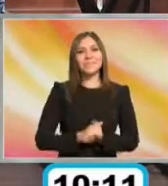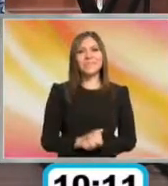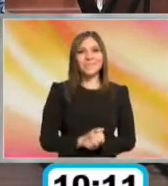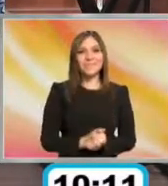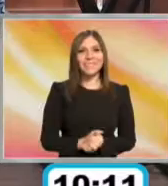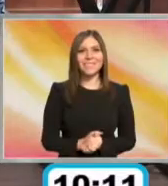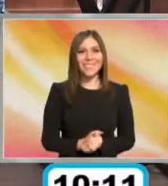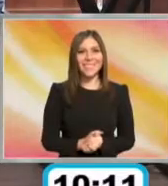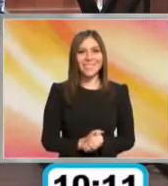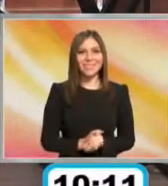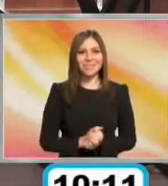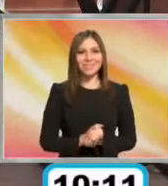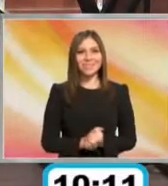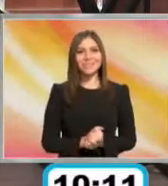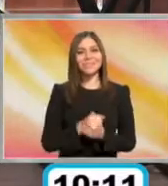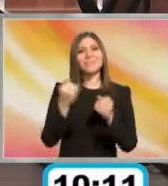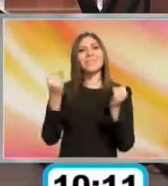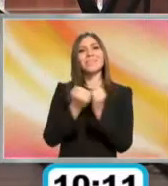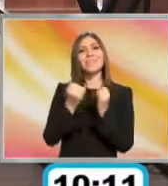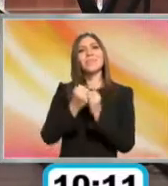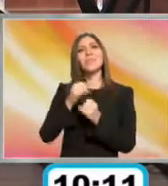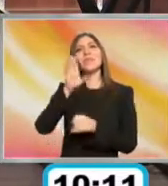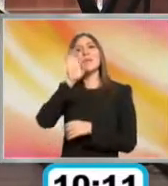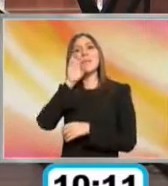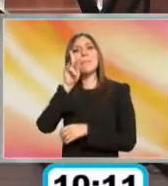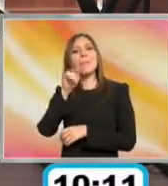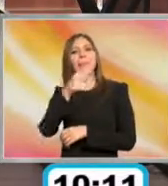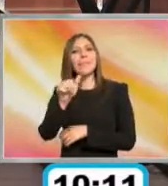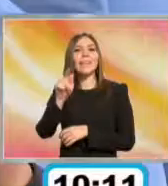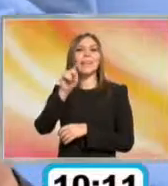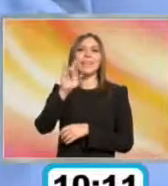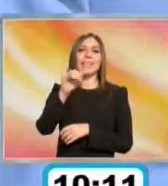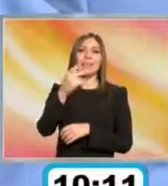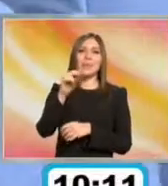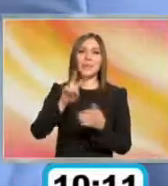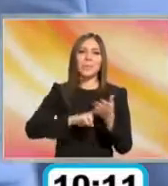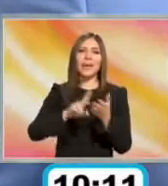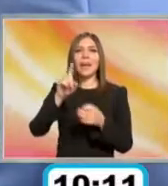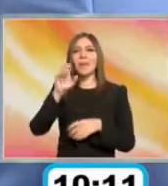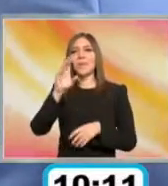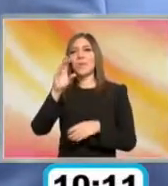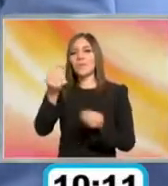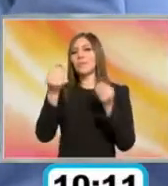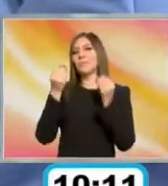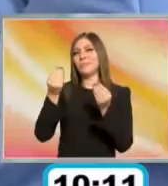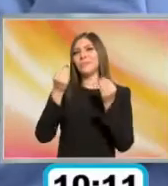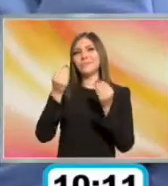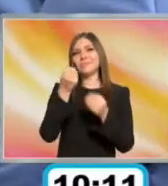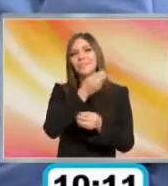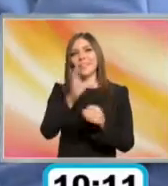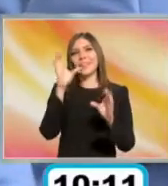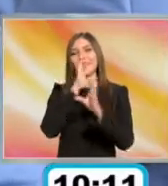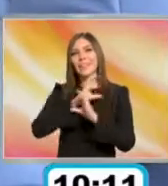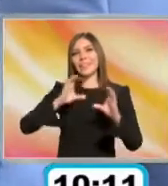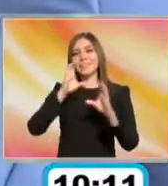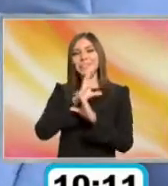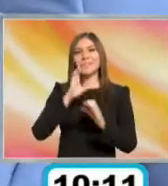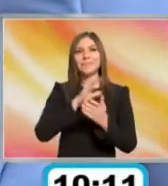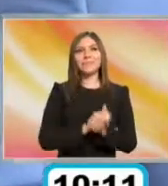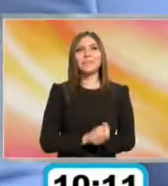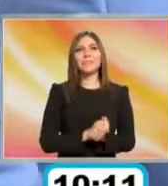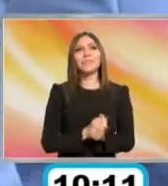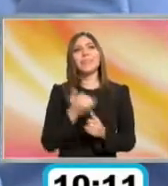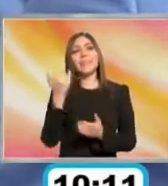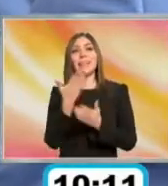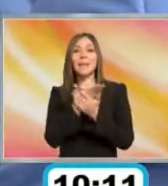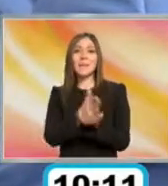Ok. El juguito de Muy bien. piña, trigo verde, nada de ti, agüita de coco, muchos temas inéditos y